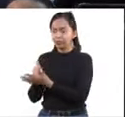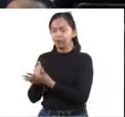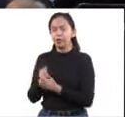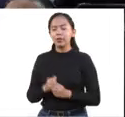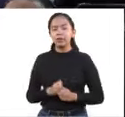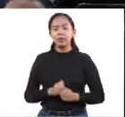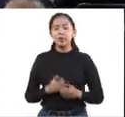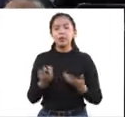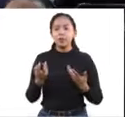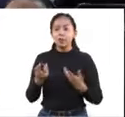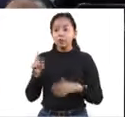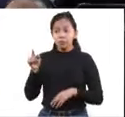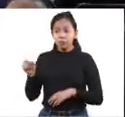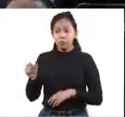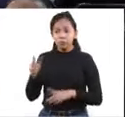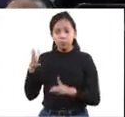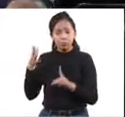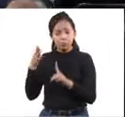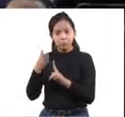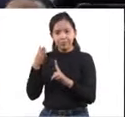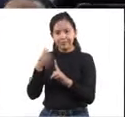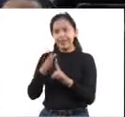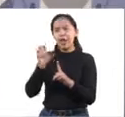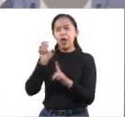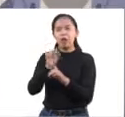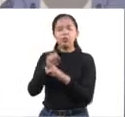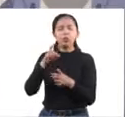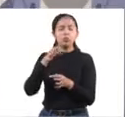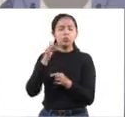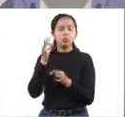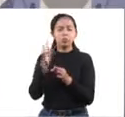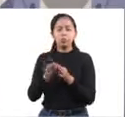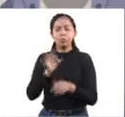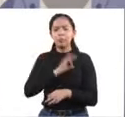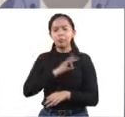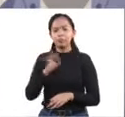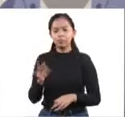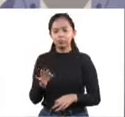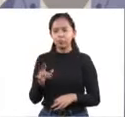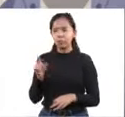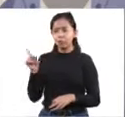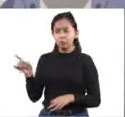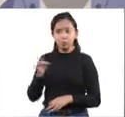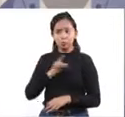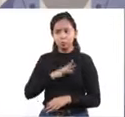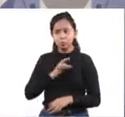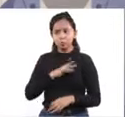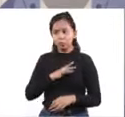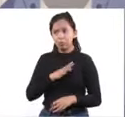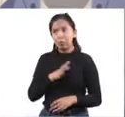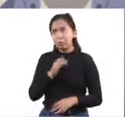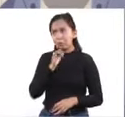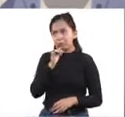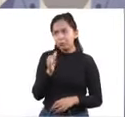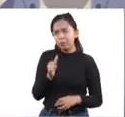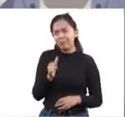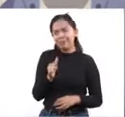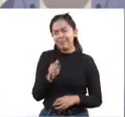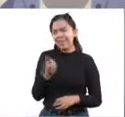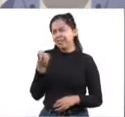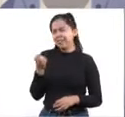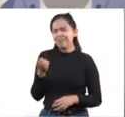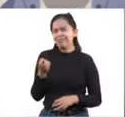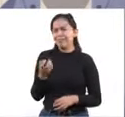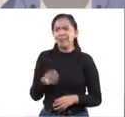la única forma de hacerlo. El verdadero coraje no es estar sin miedo. Eso es una